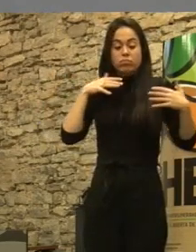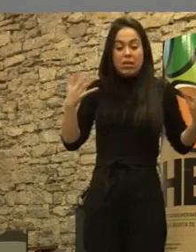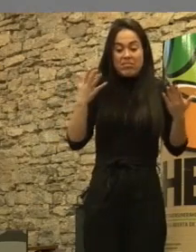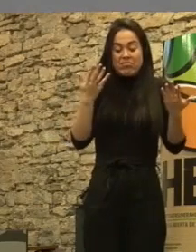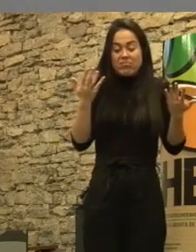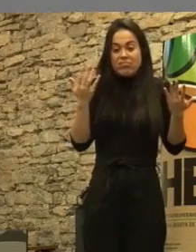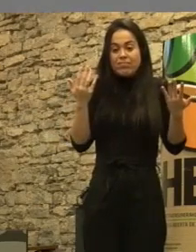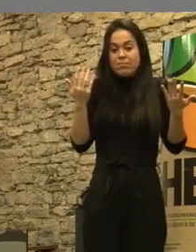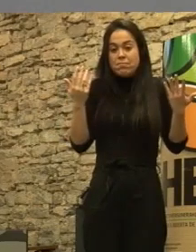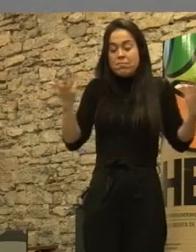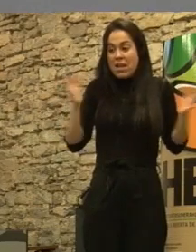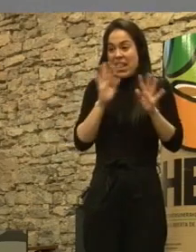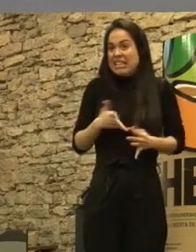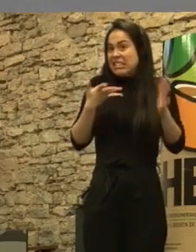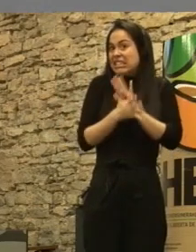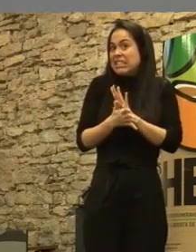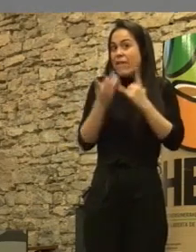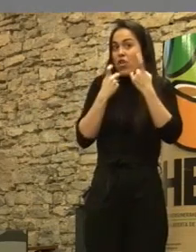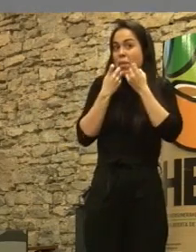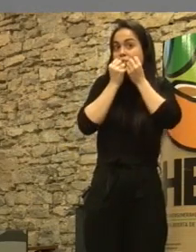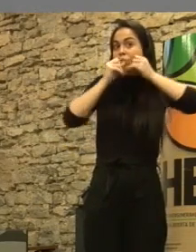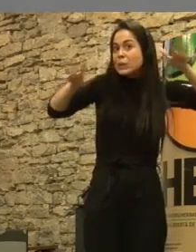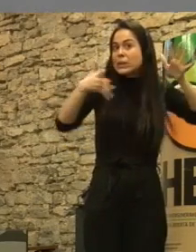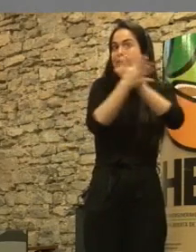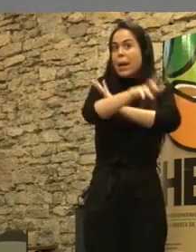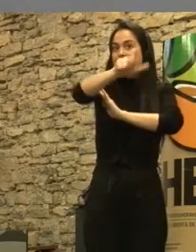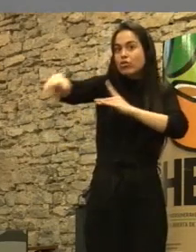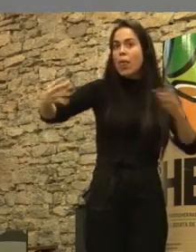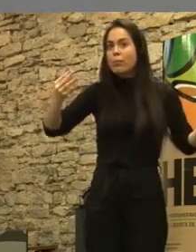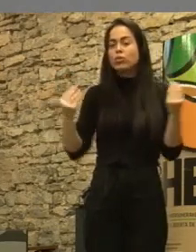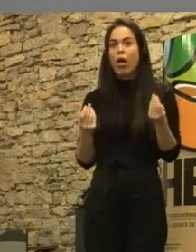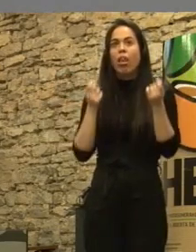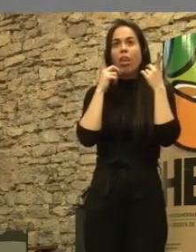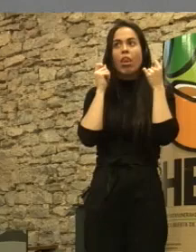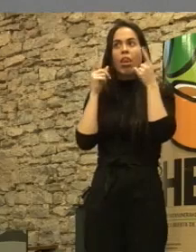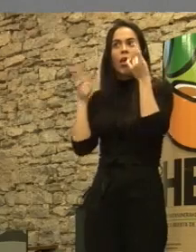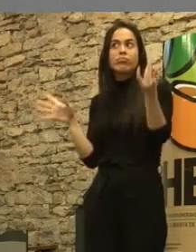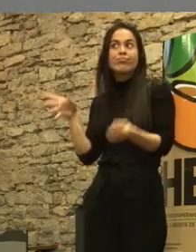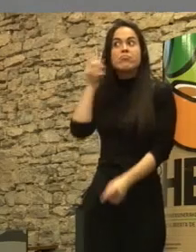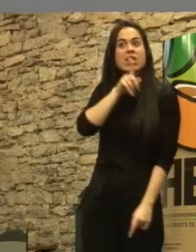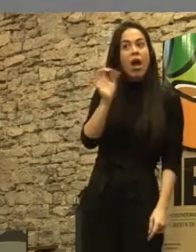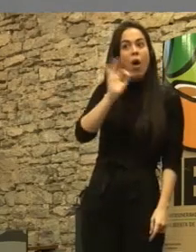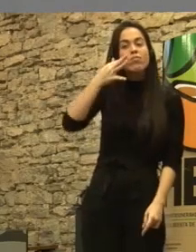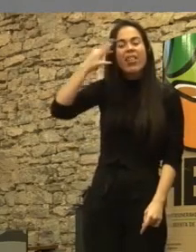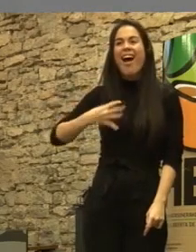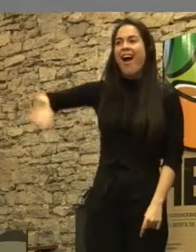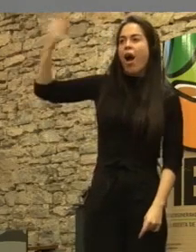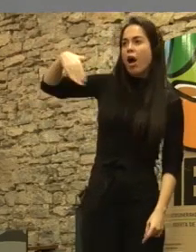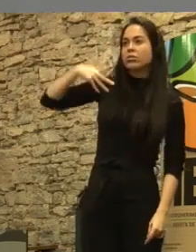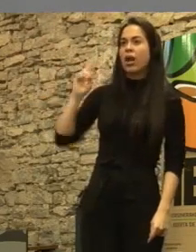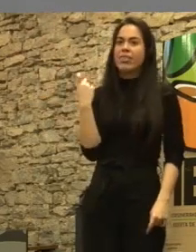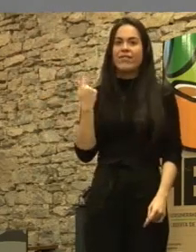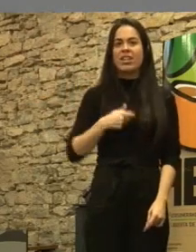transmitir un contenido a mucha gente y que afecte a mucha gente, hasta hace muy poco tenías que ser una élite económica o una